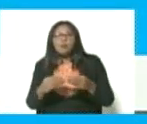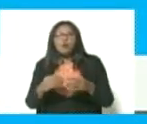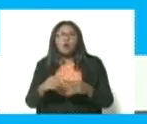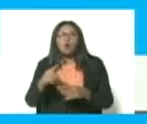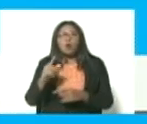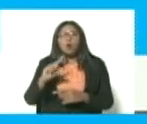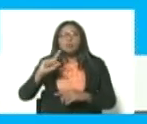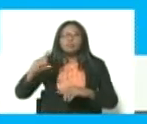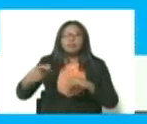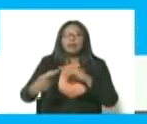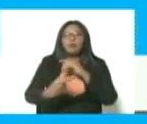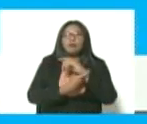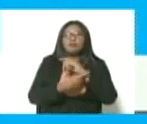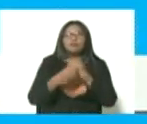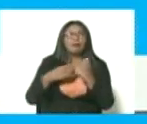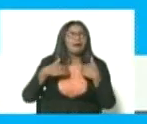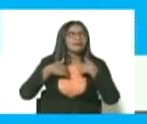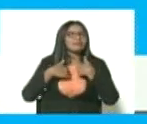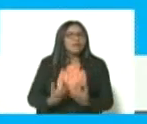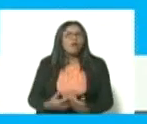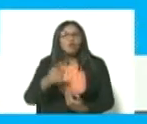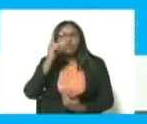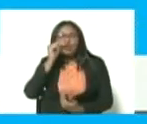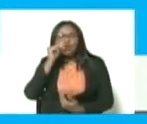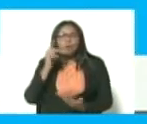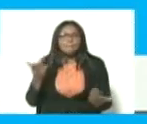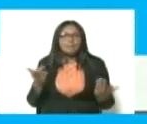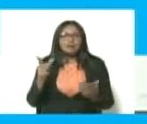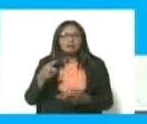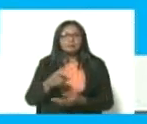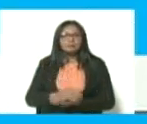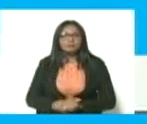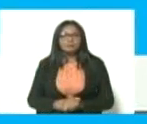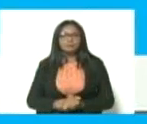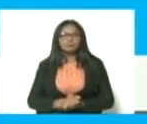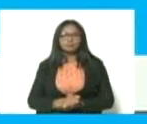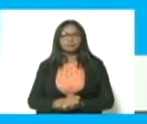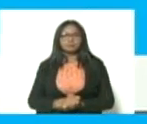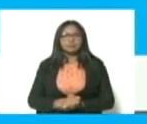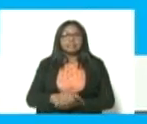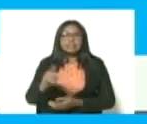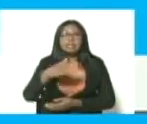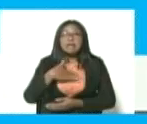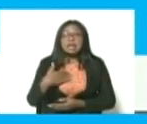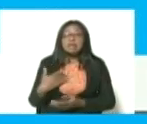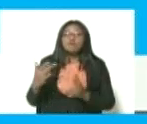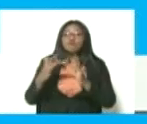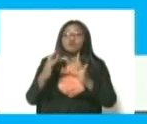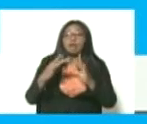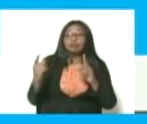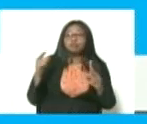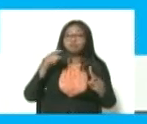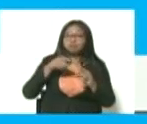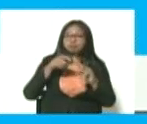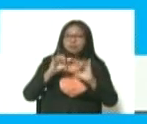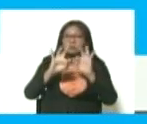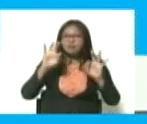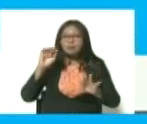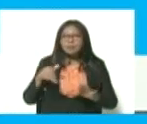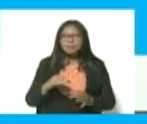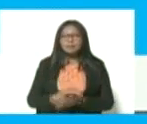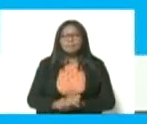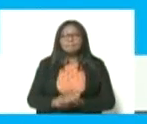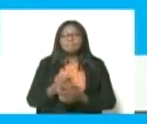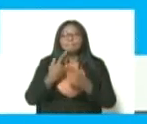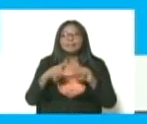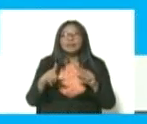Guaidó. Estaba obstinado del experimento Guaidó, Donald Trump. Y quería una relación directa conmigo. Pero una cosa